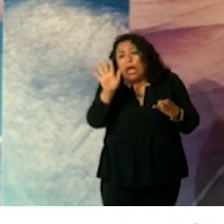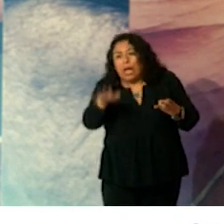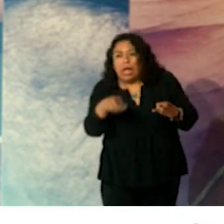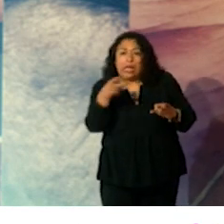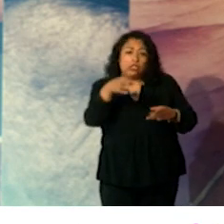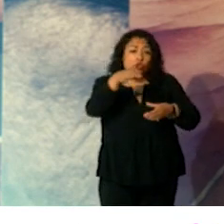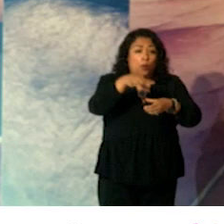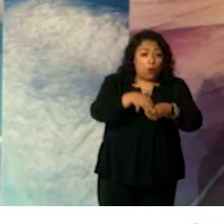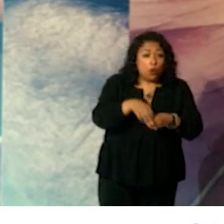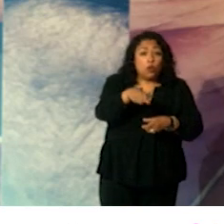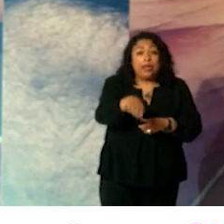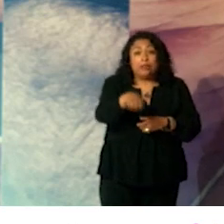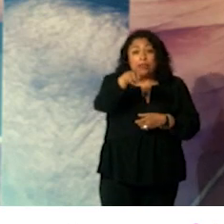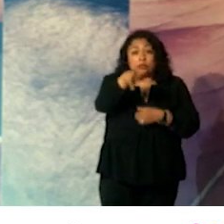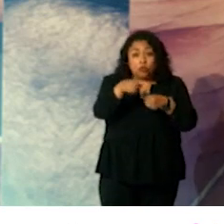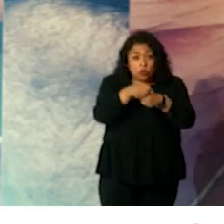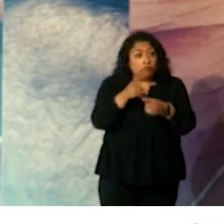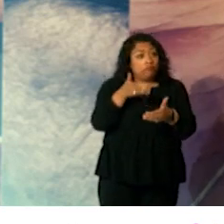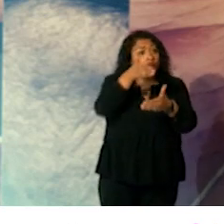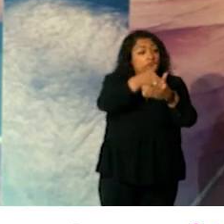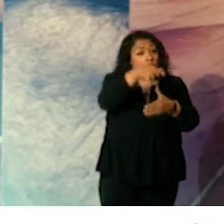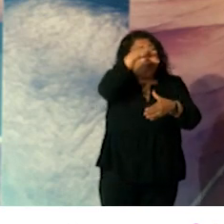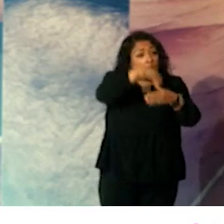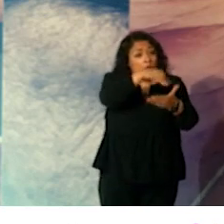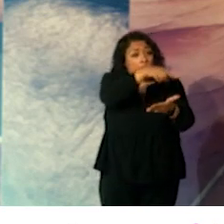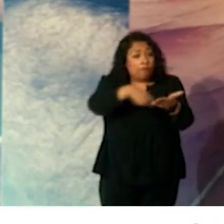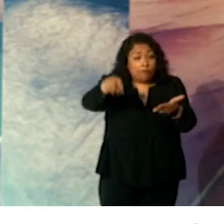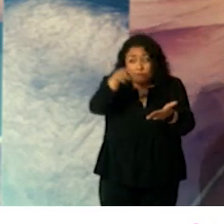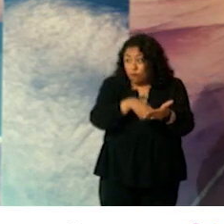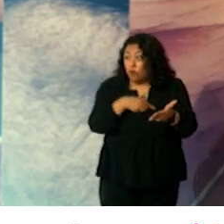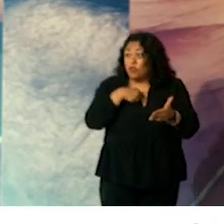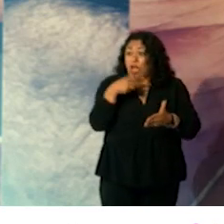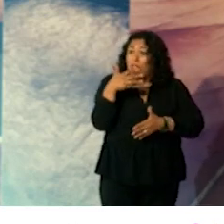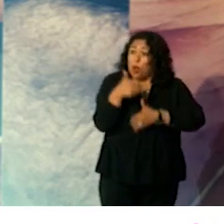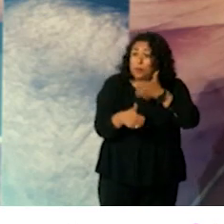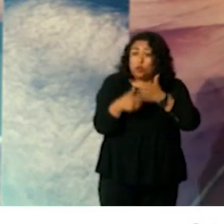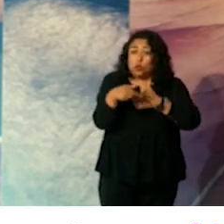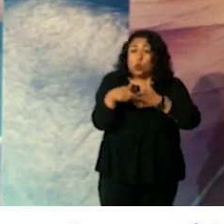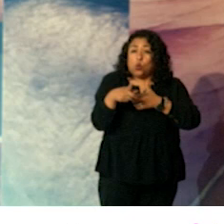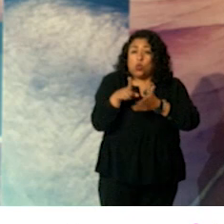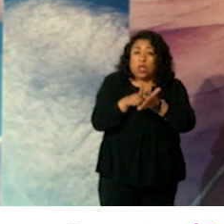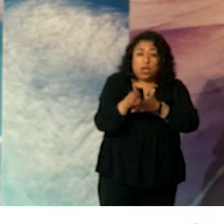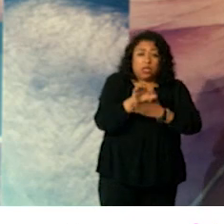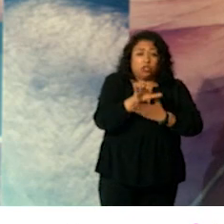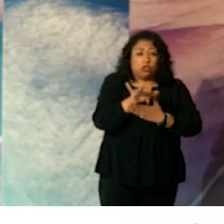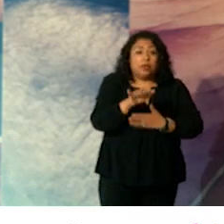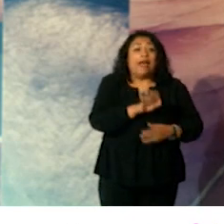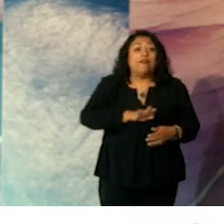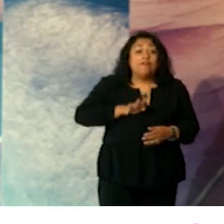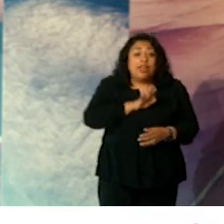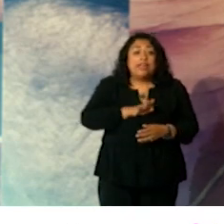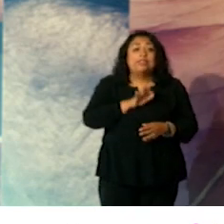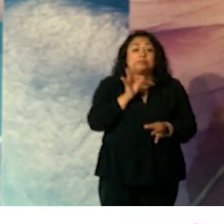es el voto. Cuando cumples 18 años vas a ir a votar, ¡felicidades! Cumpliste tu derecho cívico. Va mucho más allá. La democracia